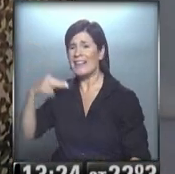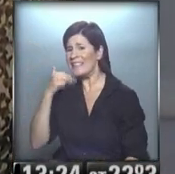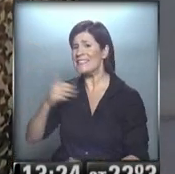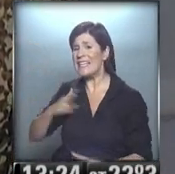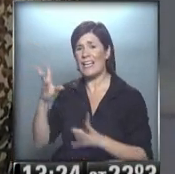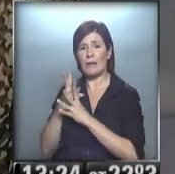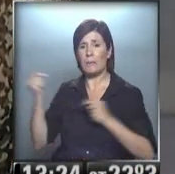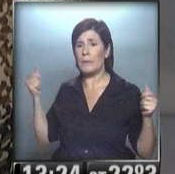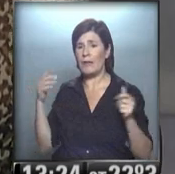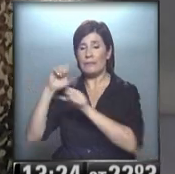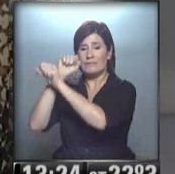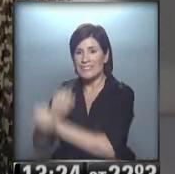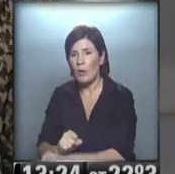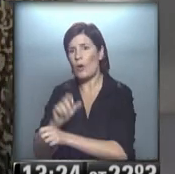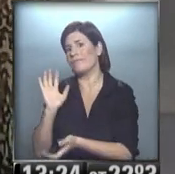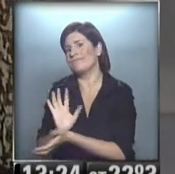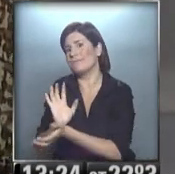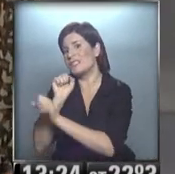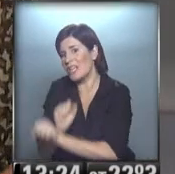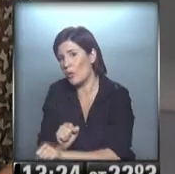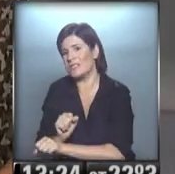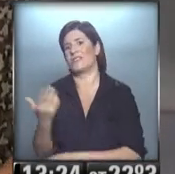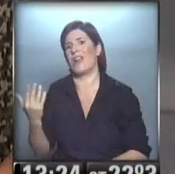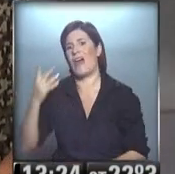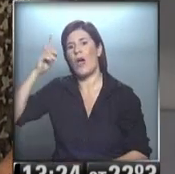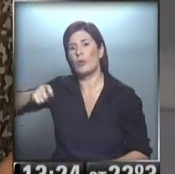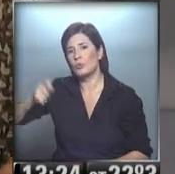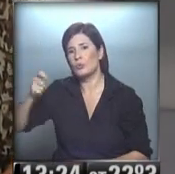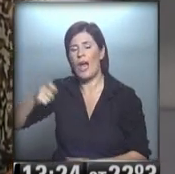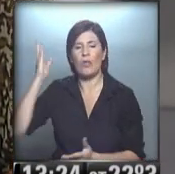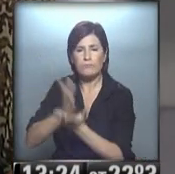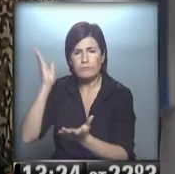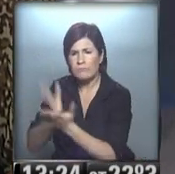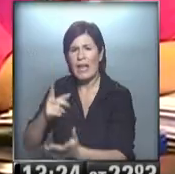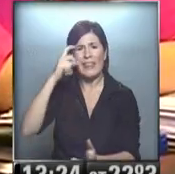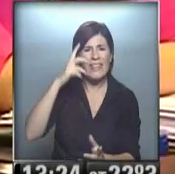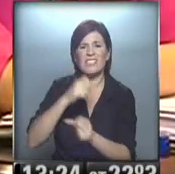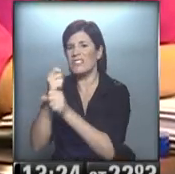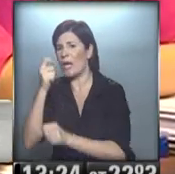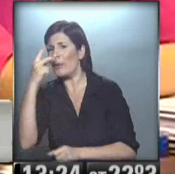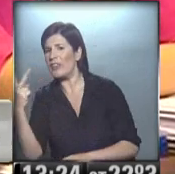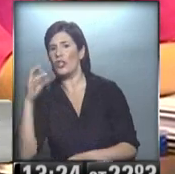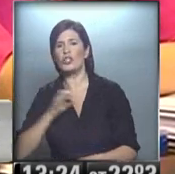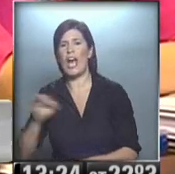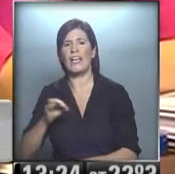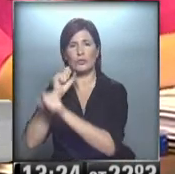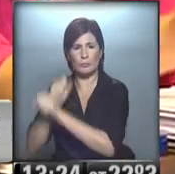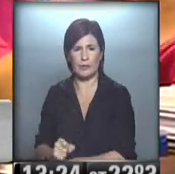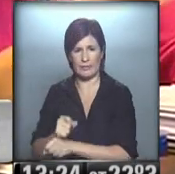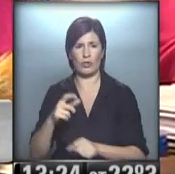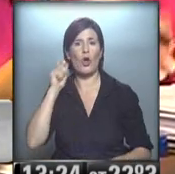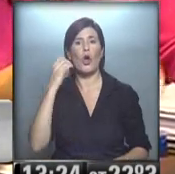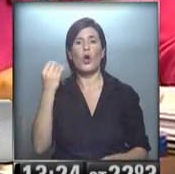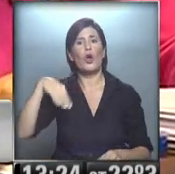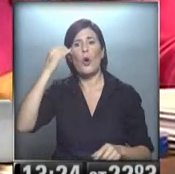su hija Marita Verón. Fue después de que el tribunal impusiera penas de entre 10 y 22 años de prisión. Condenar a José Fernando